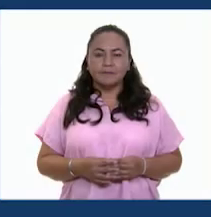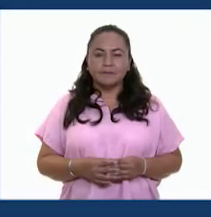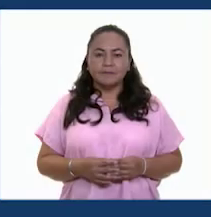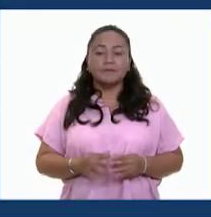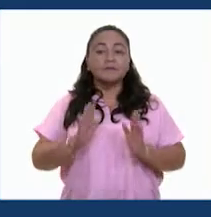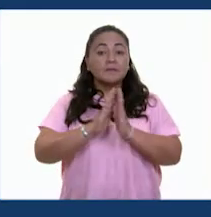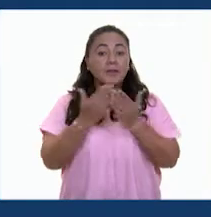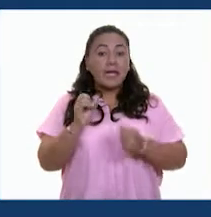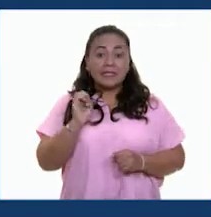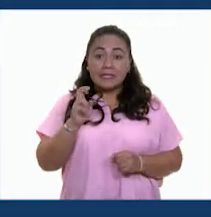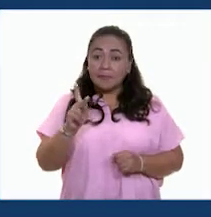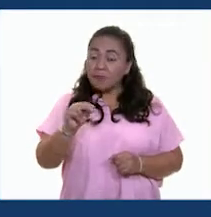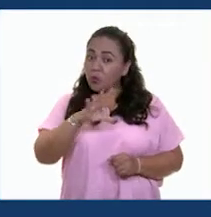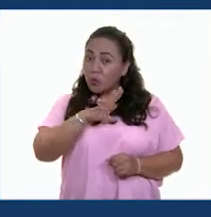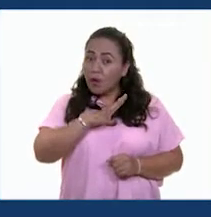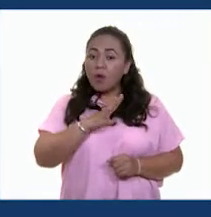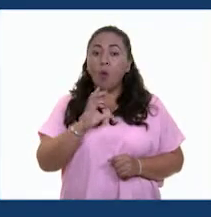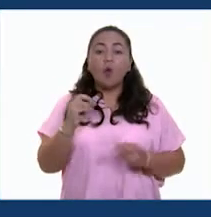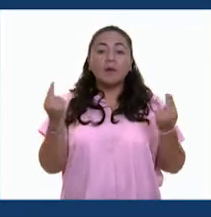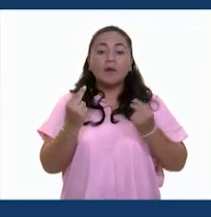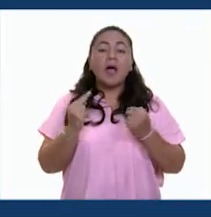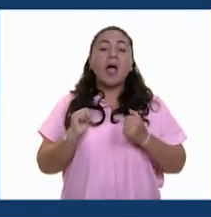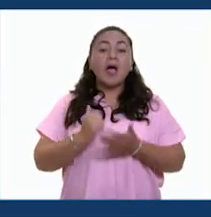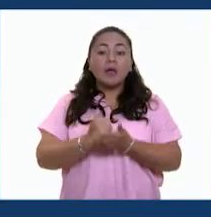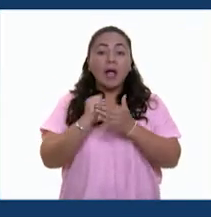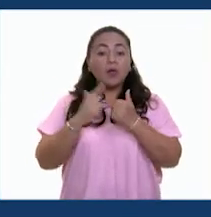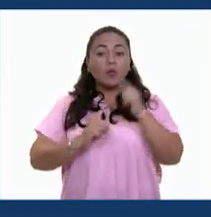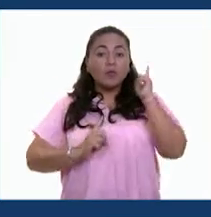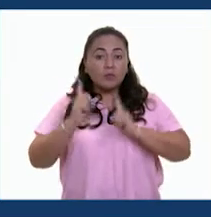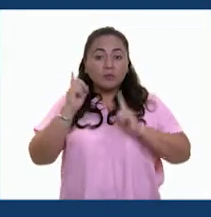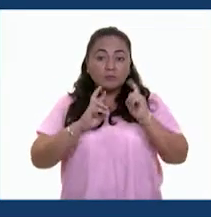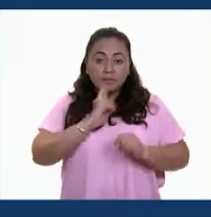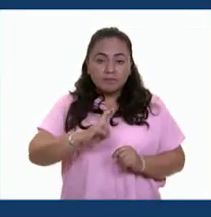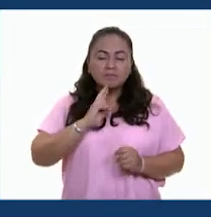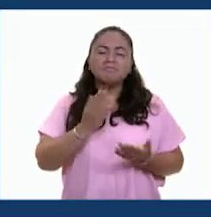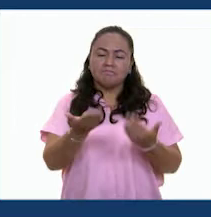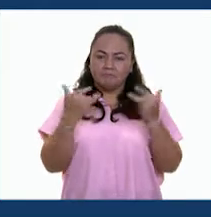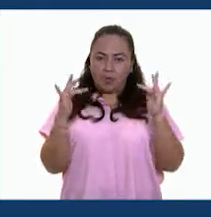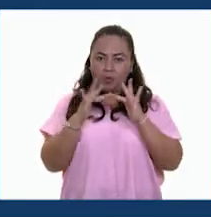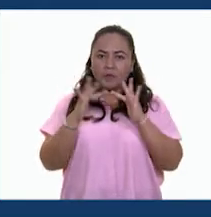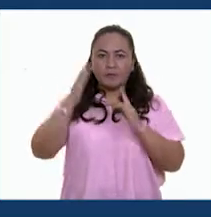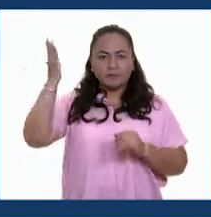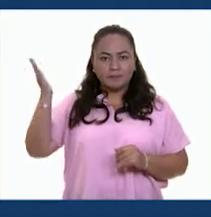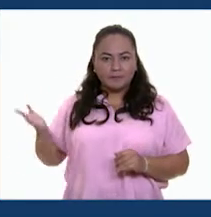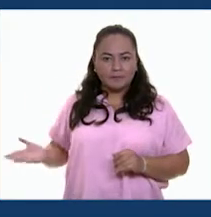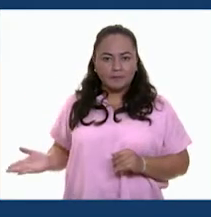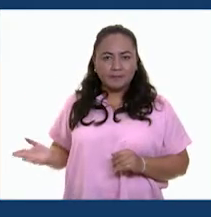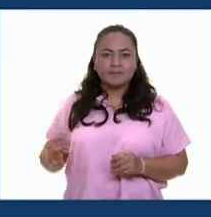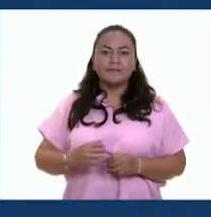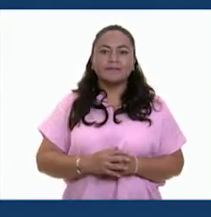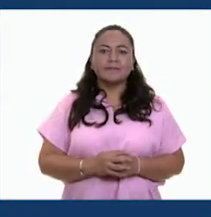Si no tienes el libro de texto o necesitas ayuda para responder las preguntas, contáctanos.